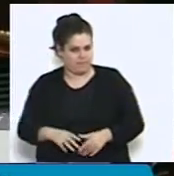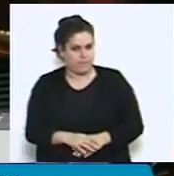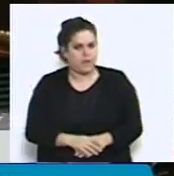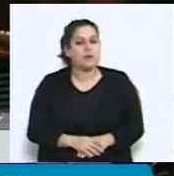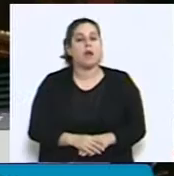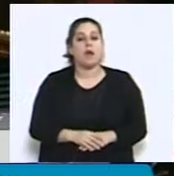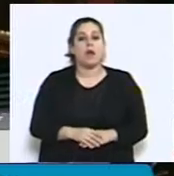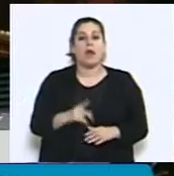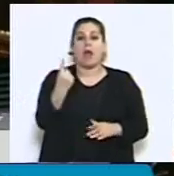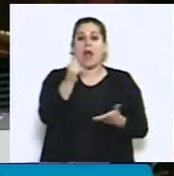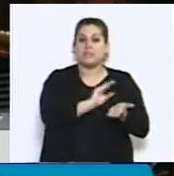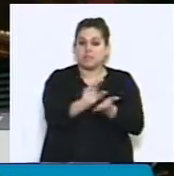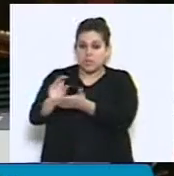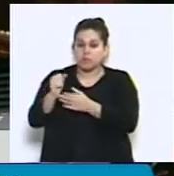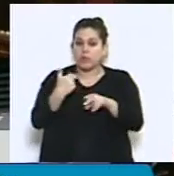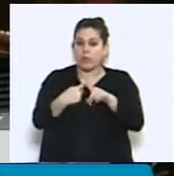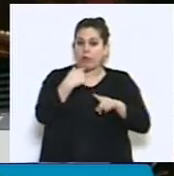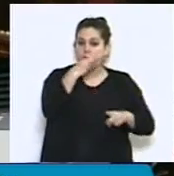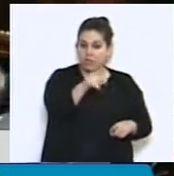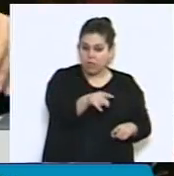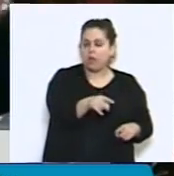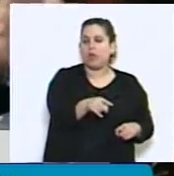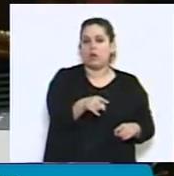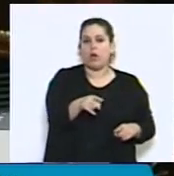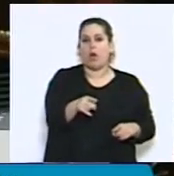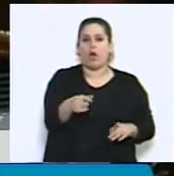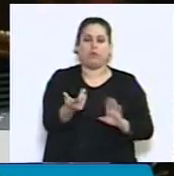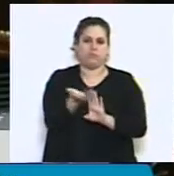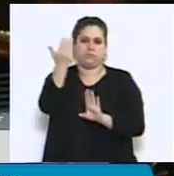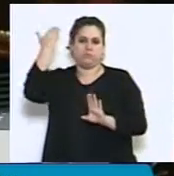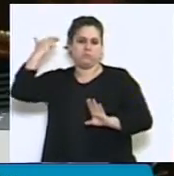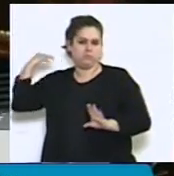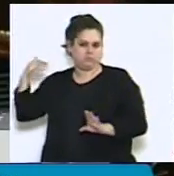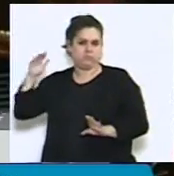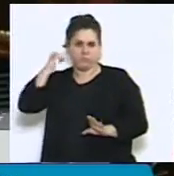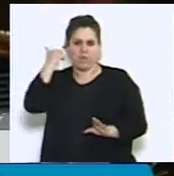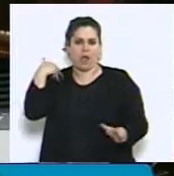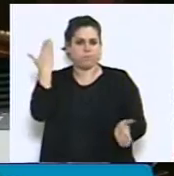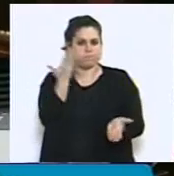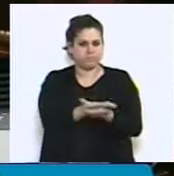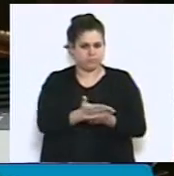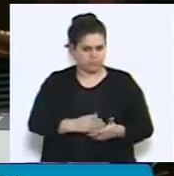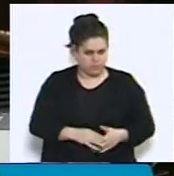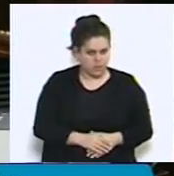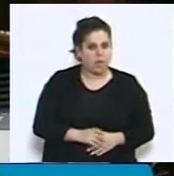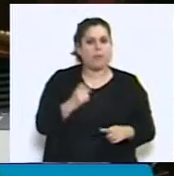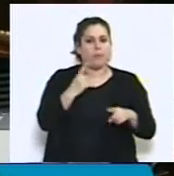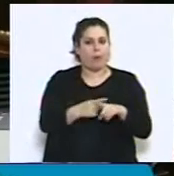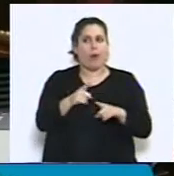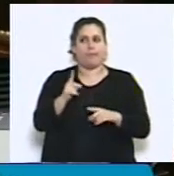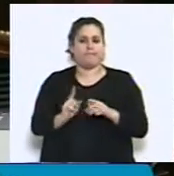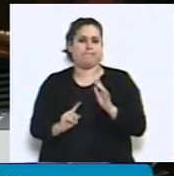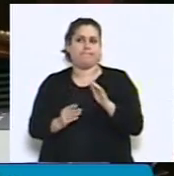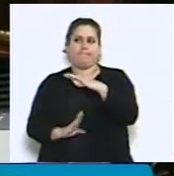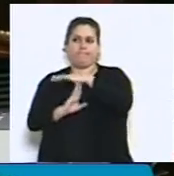La asignación universal por hijo, que fue planteada originariamente por la Central de Trabajadores